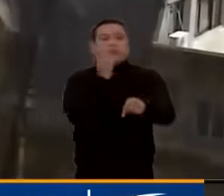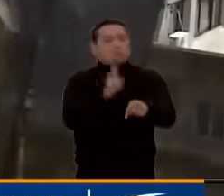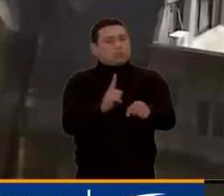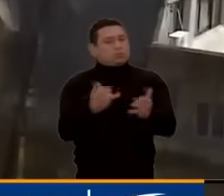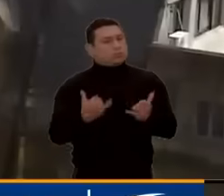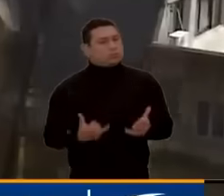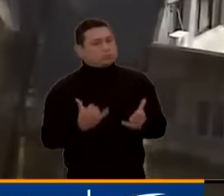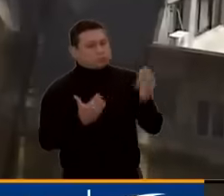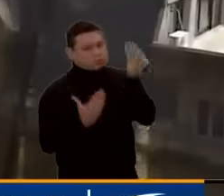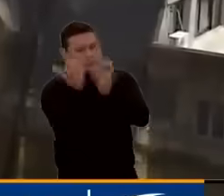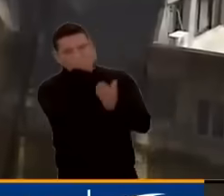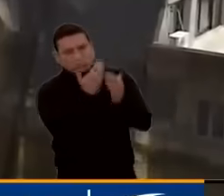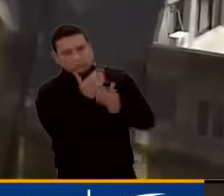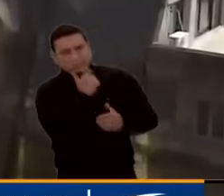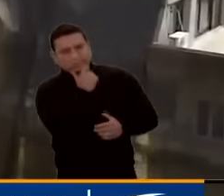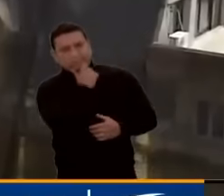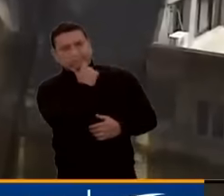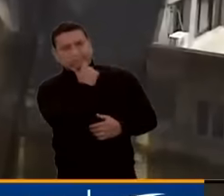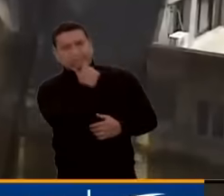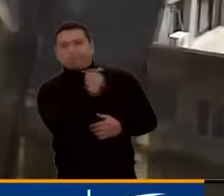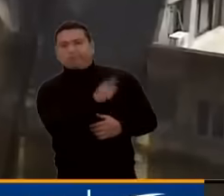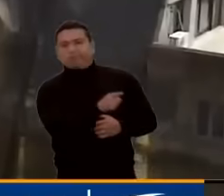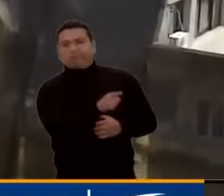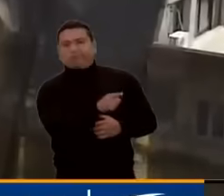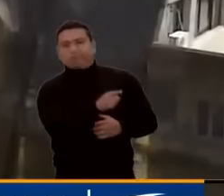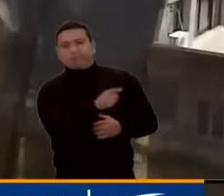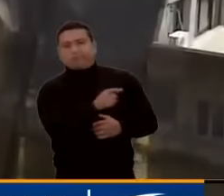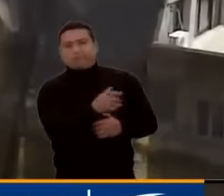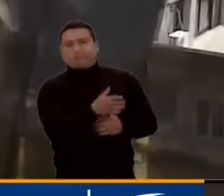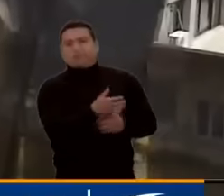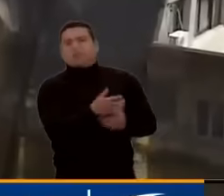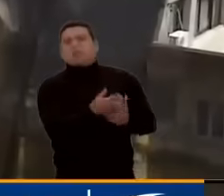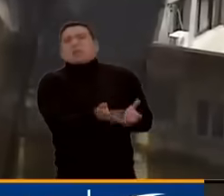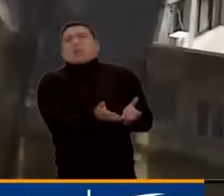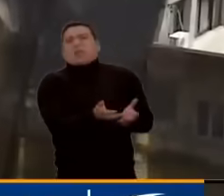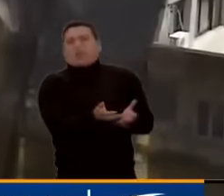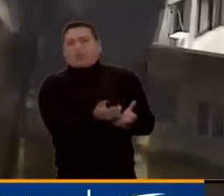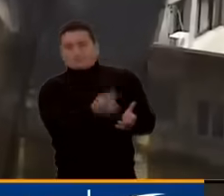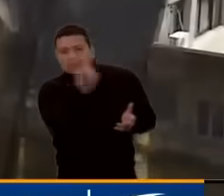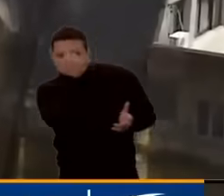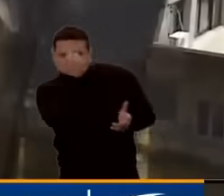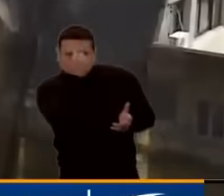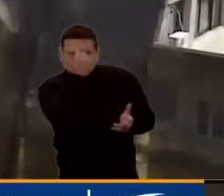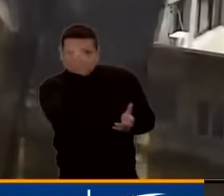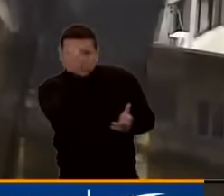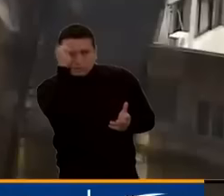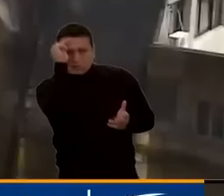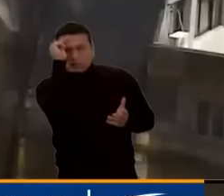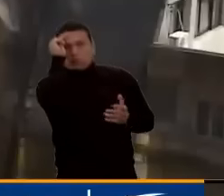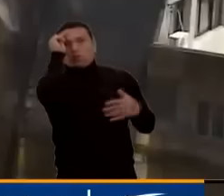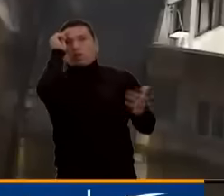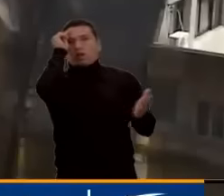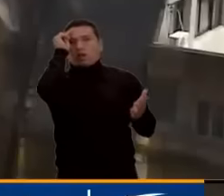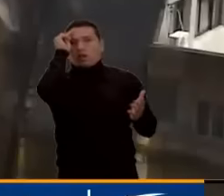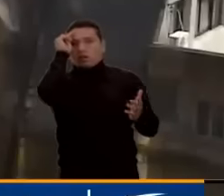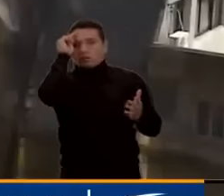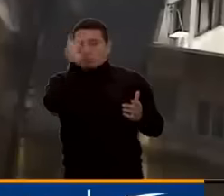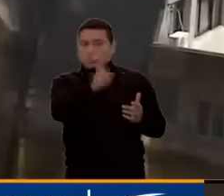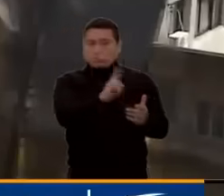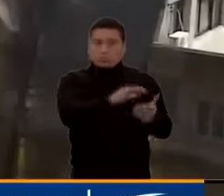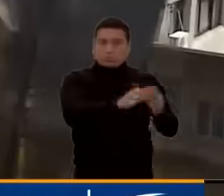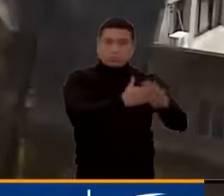sería esa posición más sensata luego de escuchar al pueblo en las calles, ese pueblo que normalmente convoca